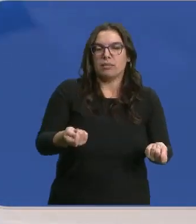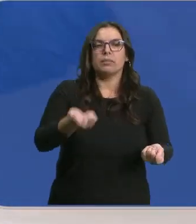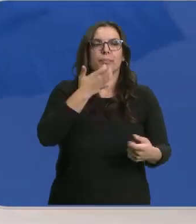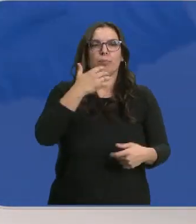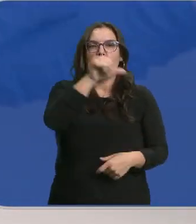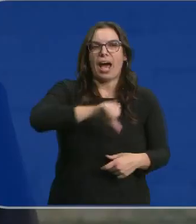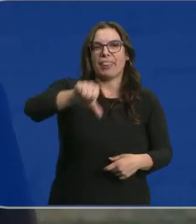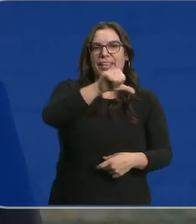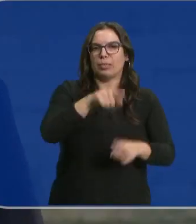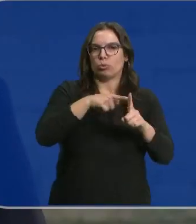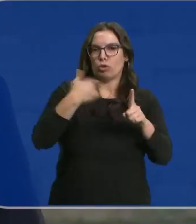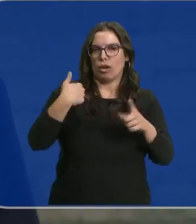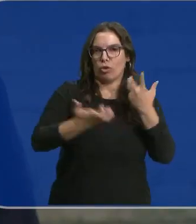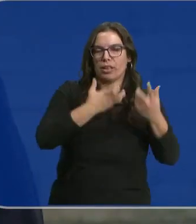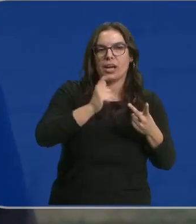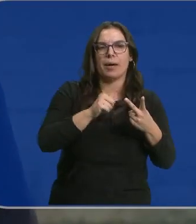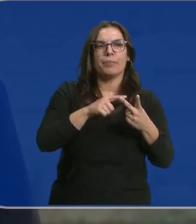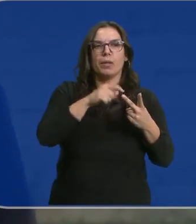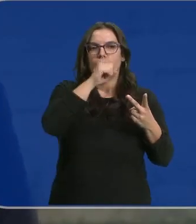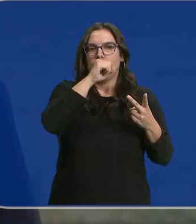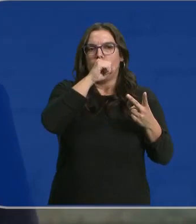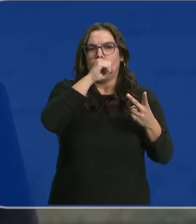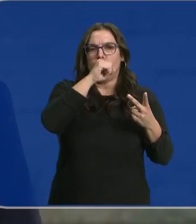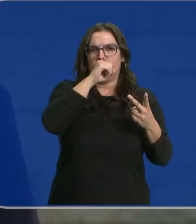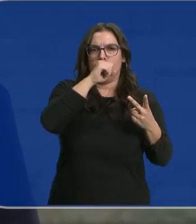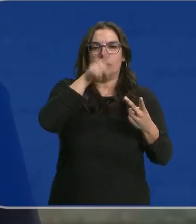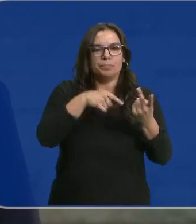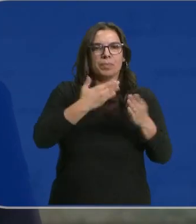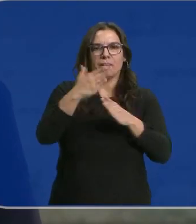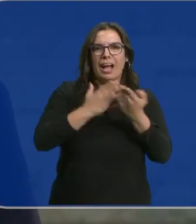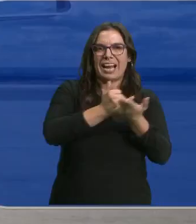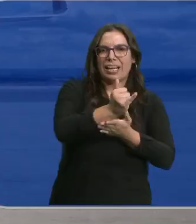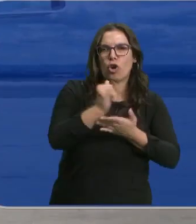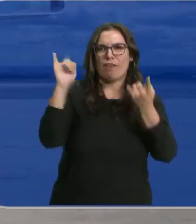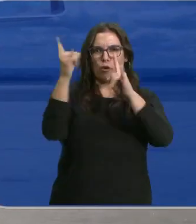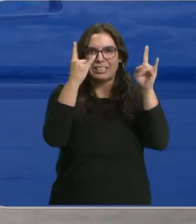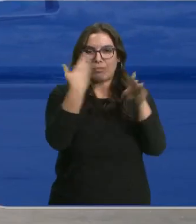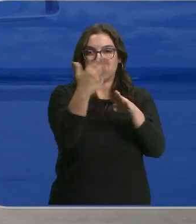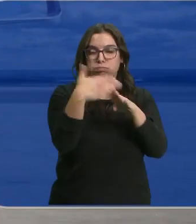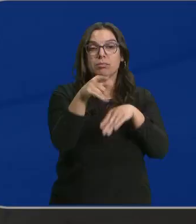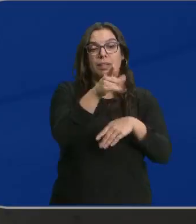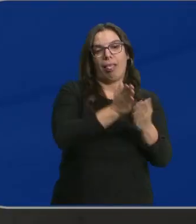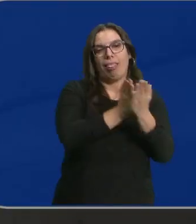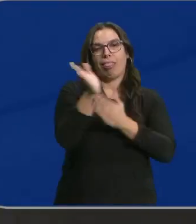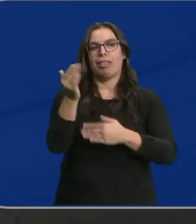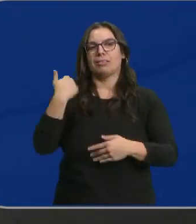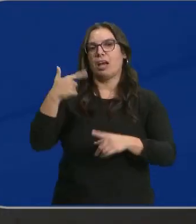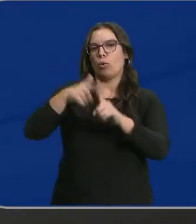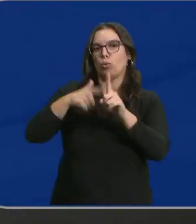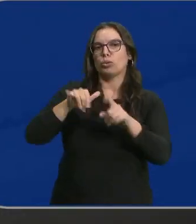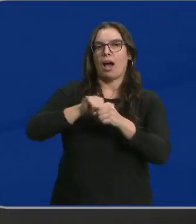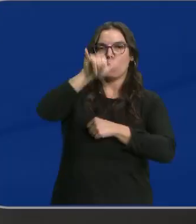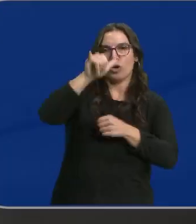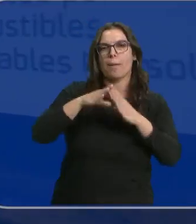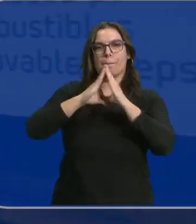ser aceite usado de cocina o que pueden ser residuos agrícolas y forestales. Es una alternativa que ya utilizan aviones